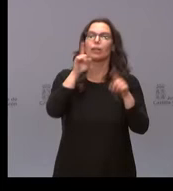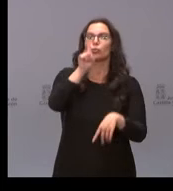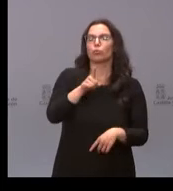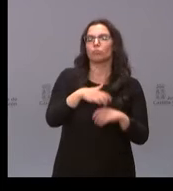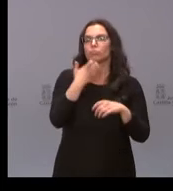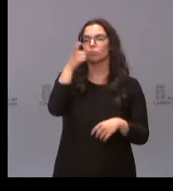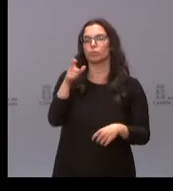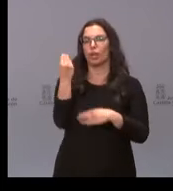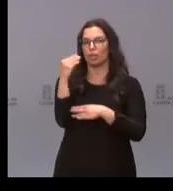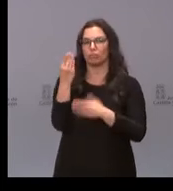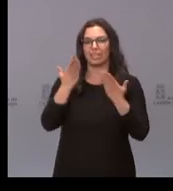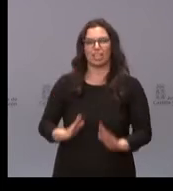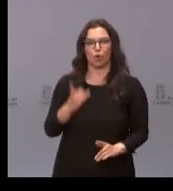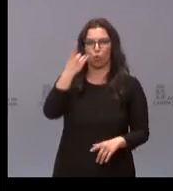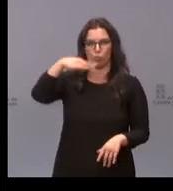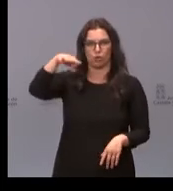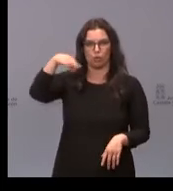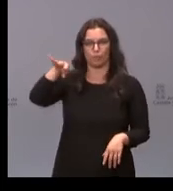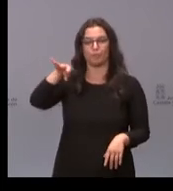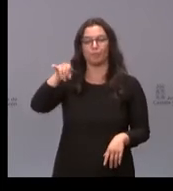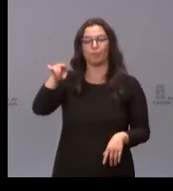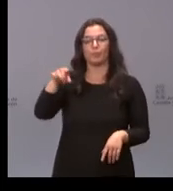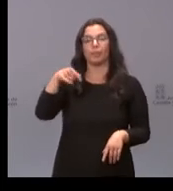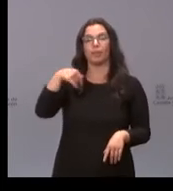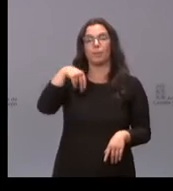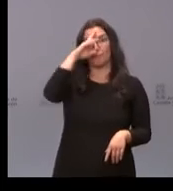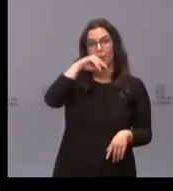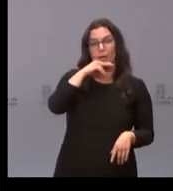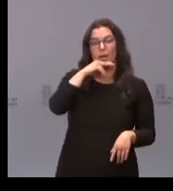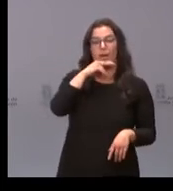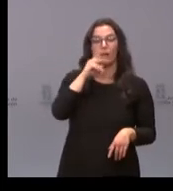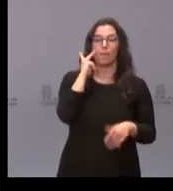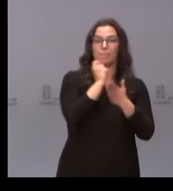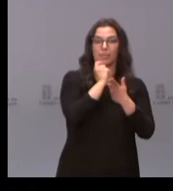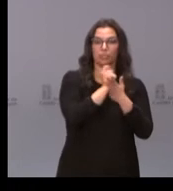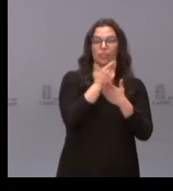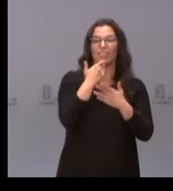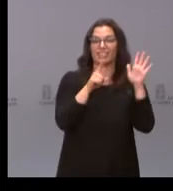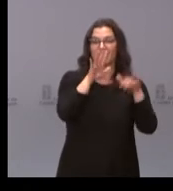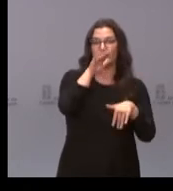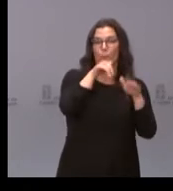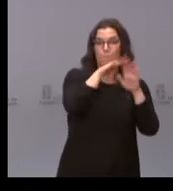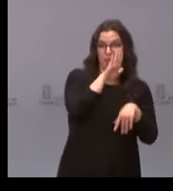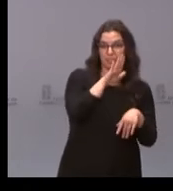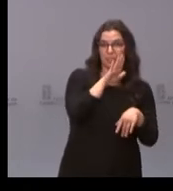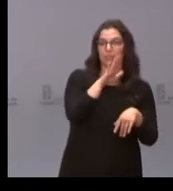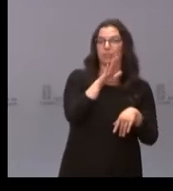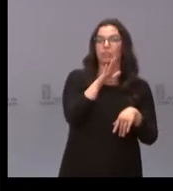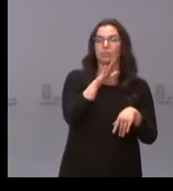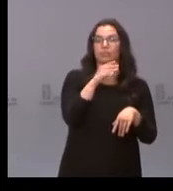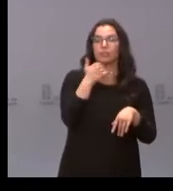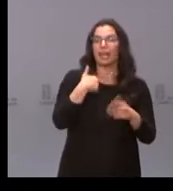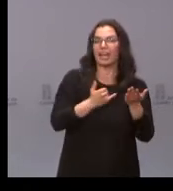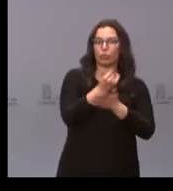joven hijo único en este caso que hereda de su padre pensionistas con más de 65 años que ya no tiene la condición de agricultor